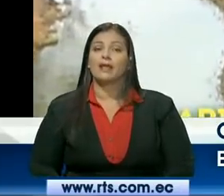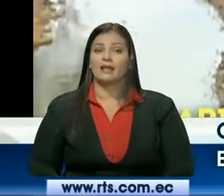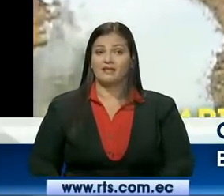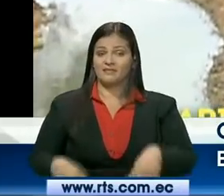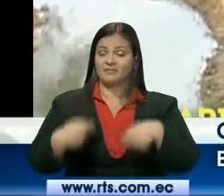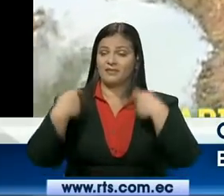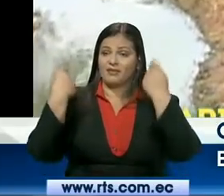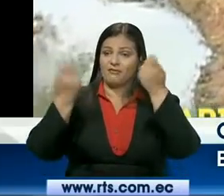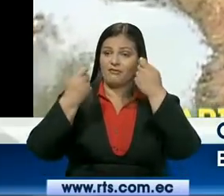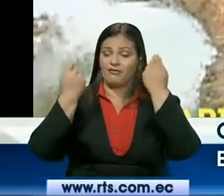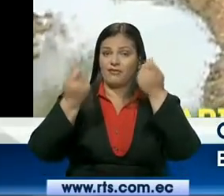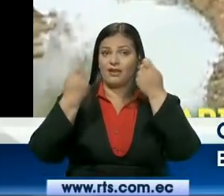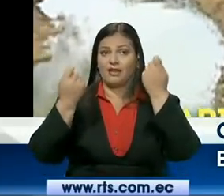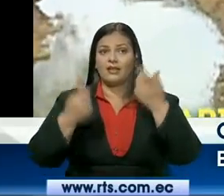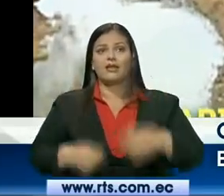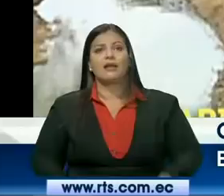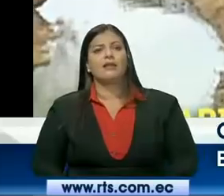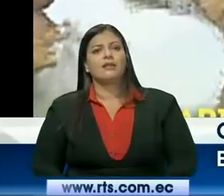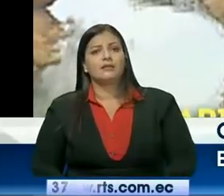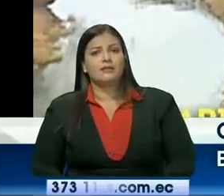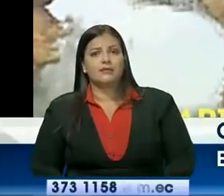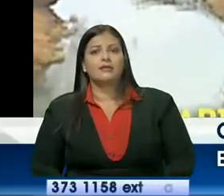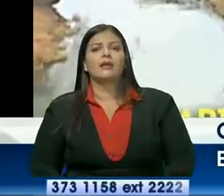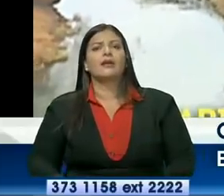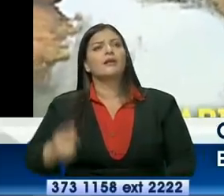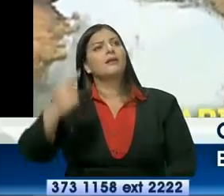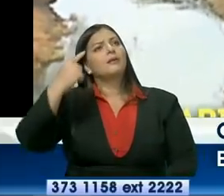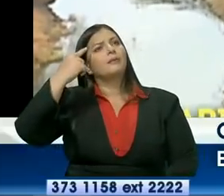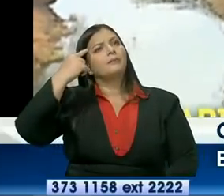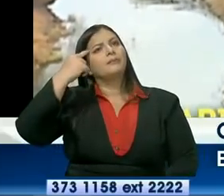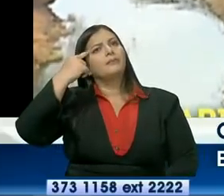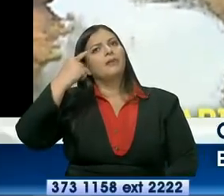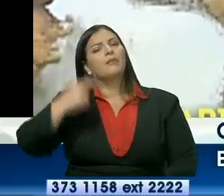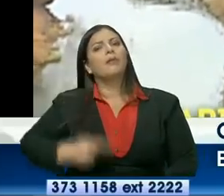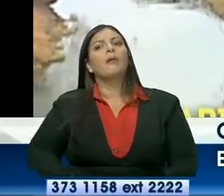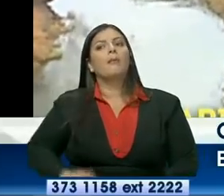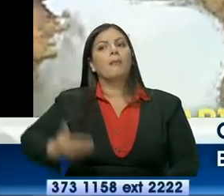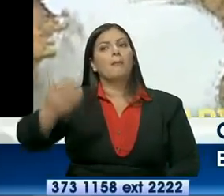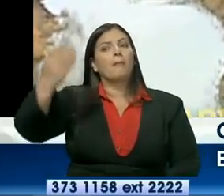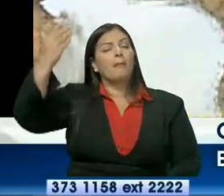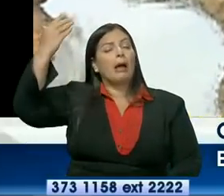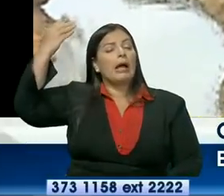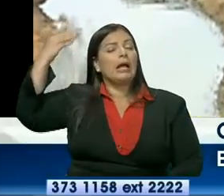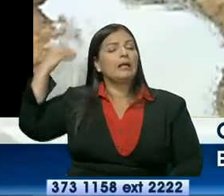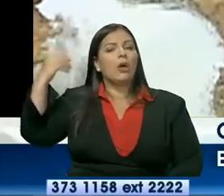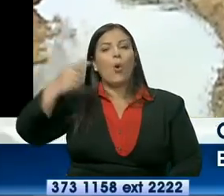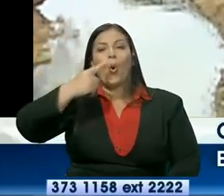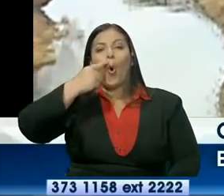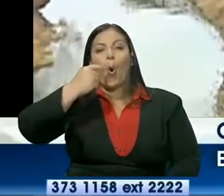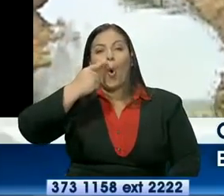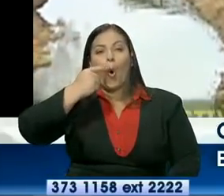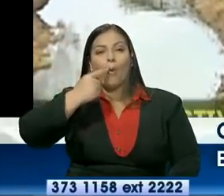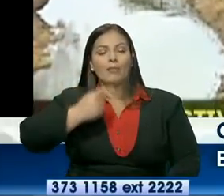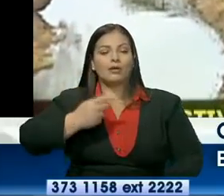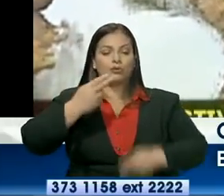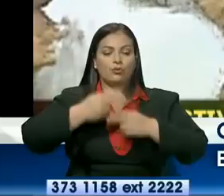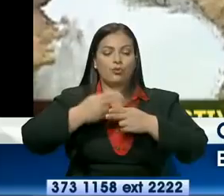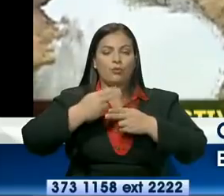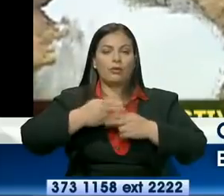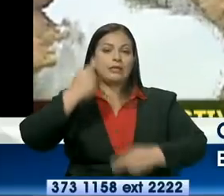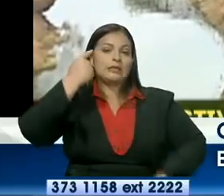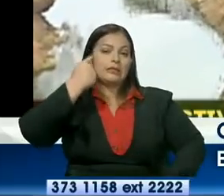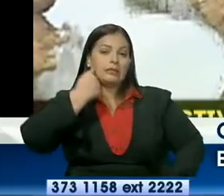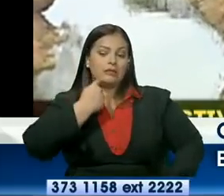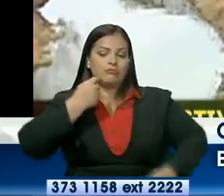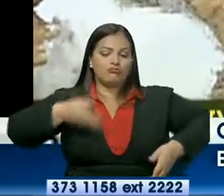festividades el 24 de julio debido al natalicio de nuestro patrono Simón Bolívar. También es característica desde